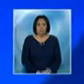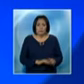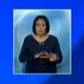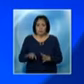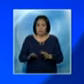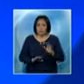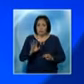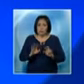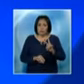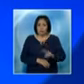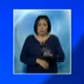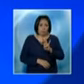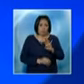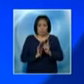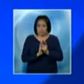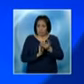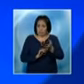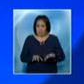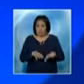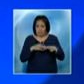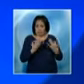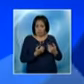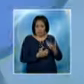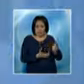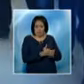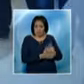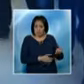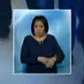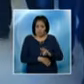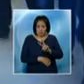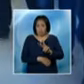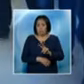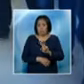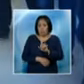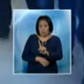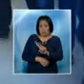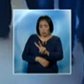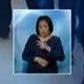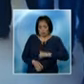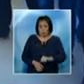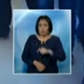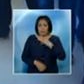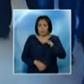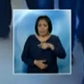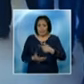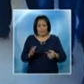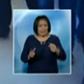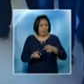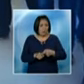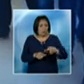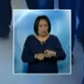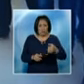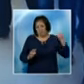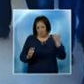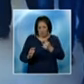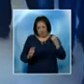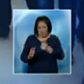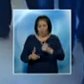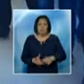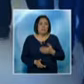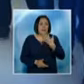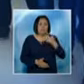Seguimos a las 12:04. Familiares y amigos despidieron a la mujer y a sus dos menores hijos que a cuchillazos fueron asesinados presuntamente por el padre